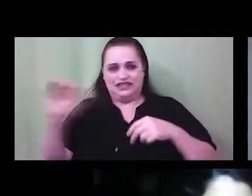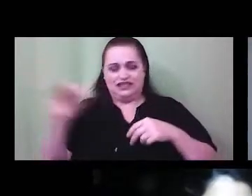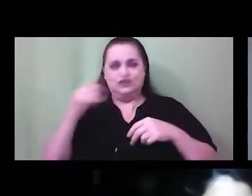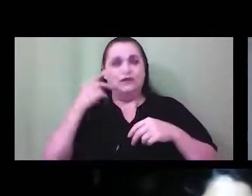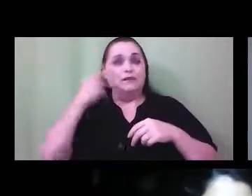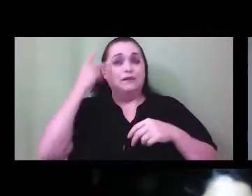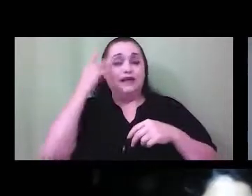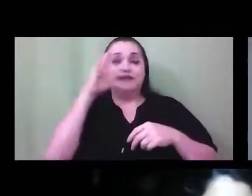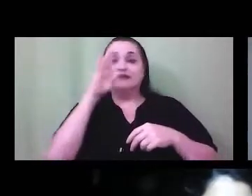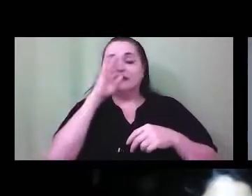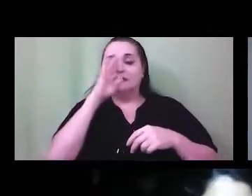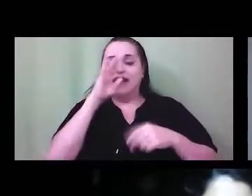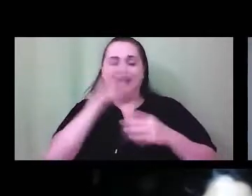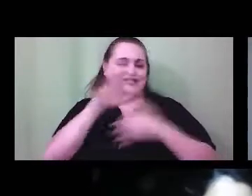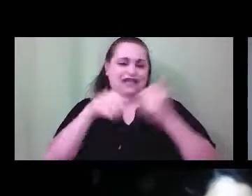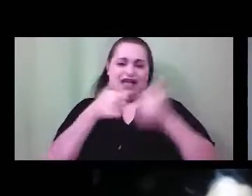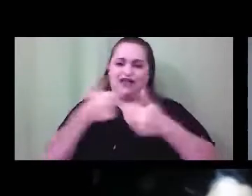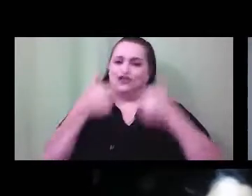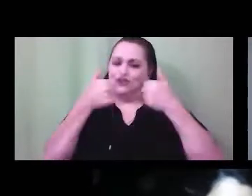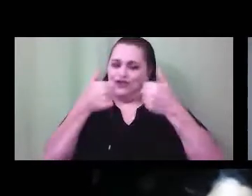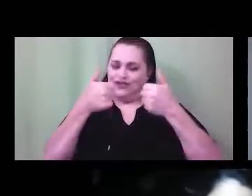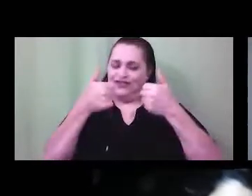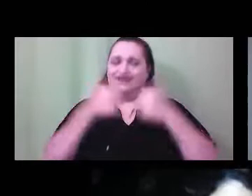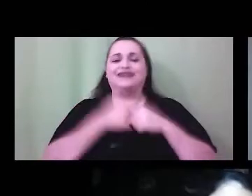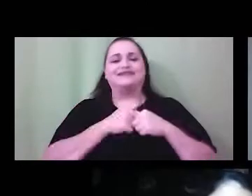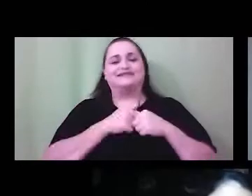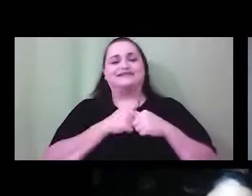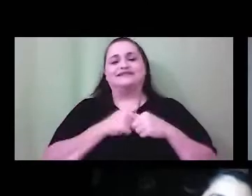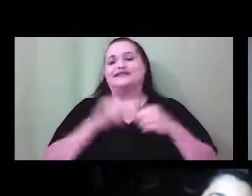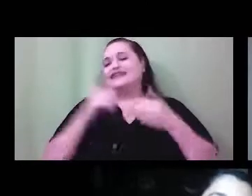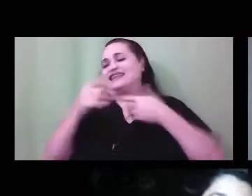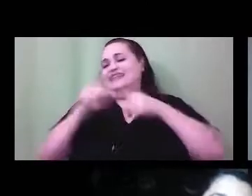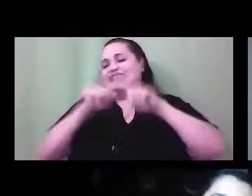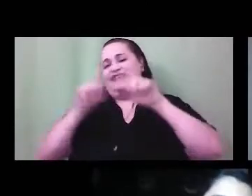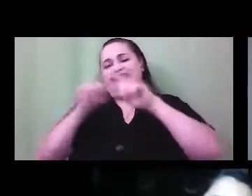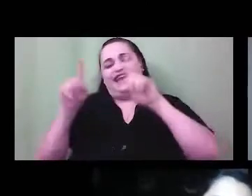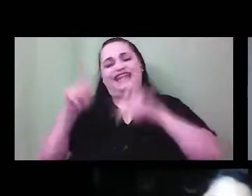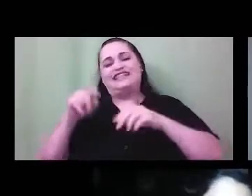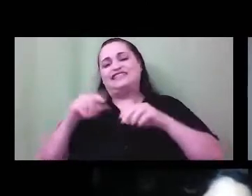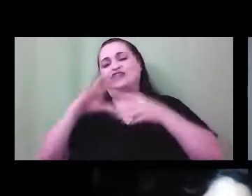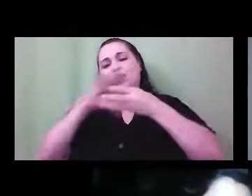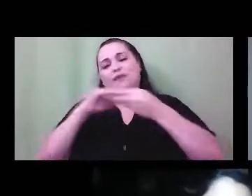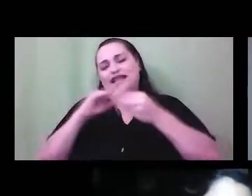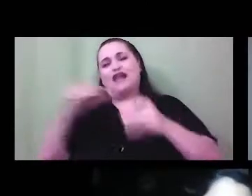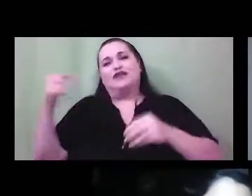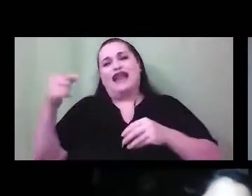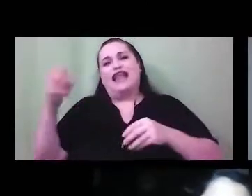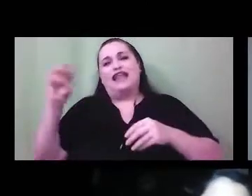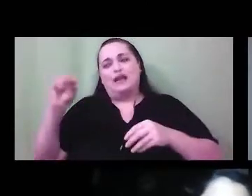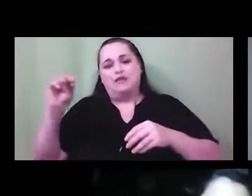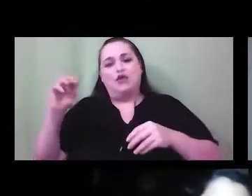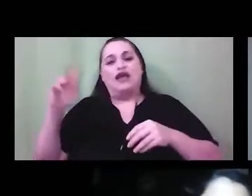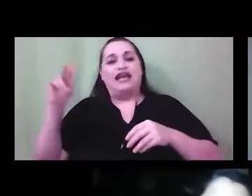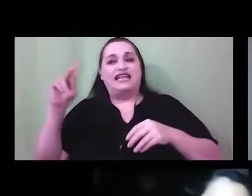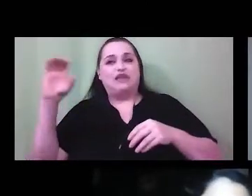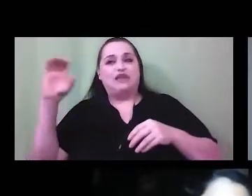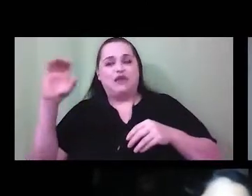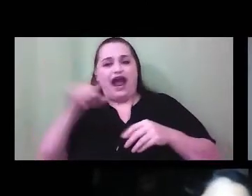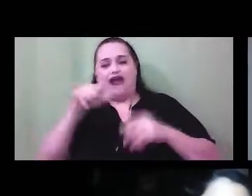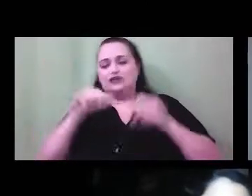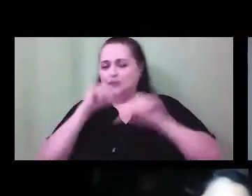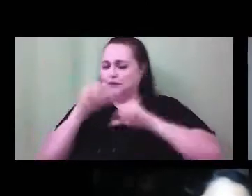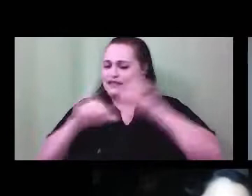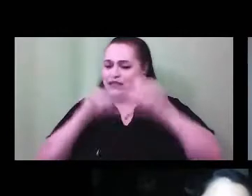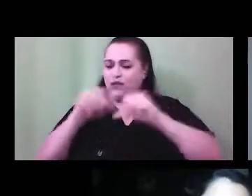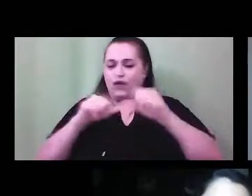y madres a todo dar. Varios comentarios de Gretel Monge, doña Crisia y don Carlos, su perseverancia